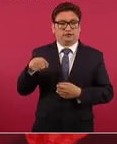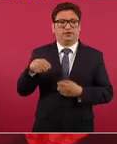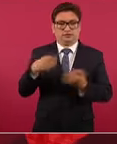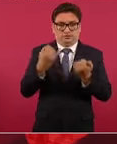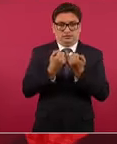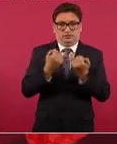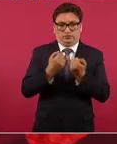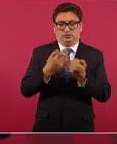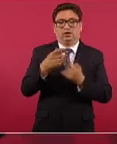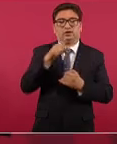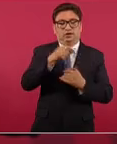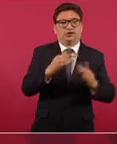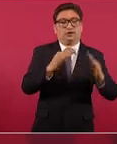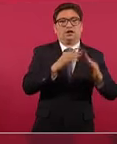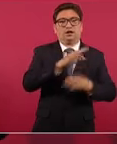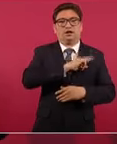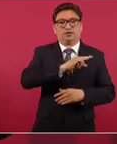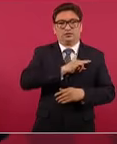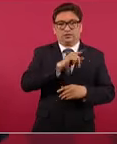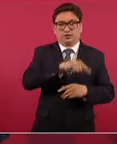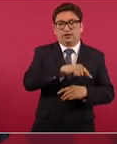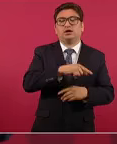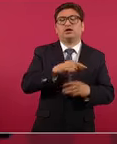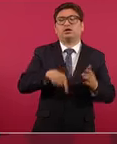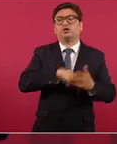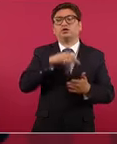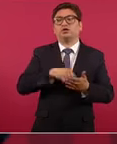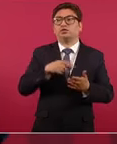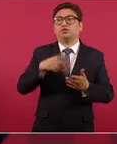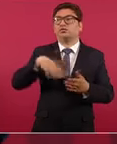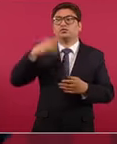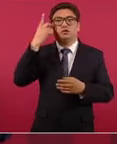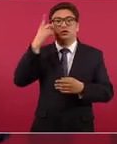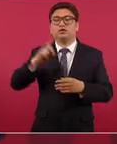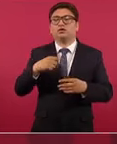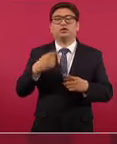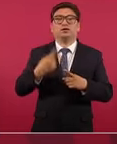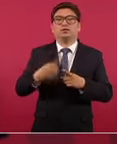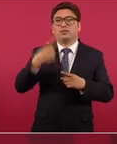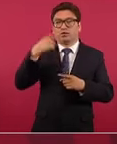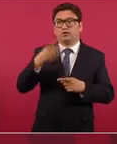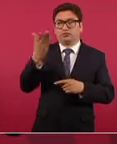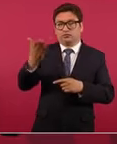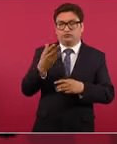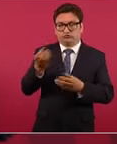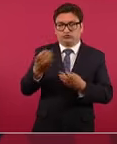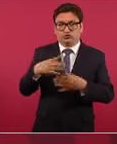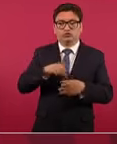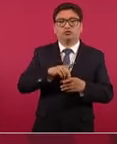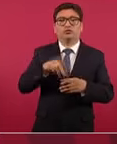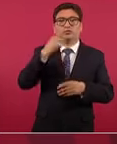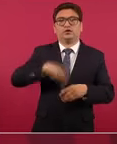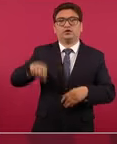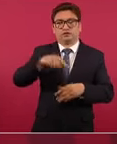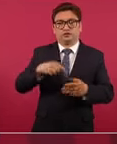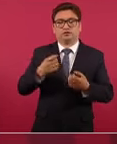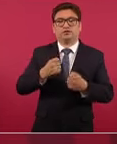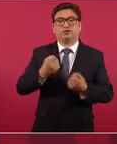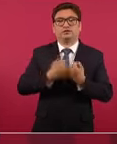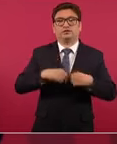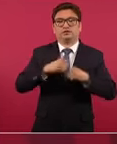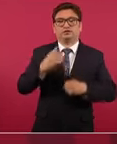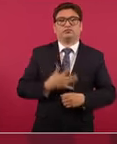albergue un albergue será privado incluso estamos buscando a los propietarios para poder pedirles la donación y ya operarlo desde un bienestar